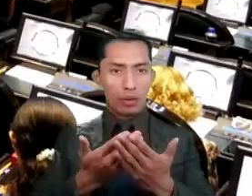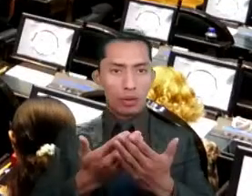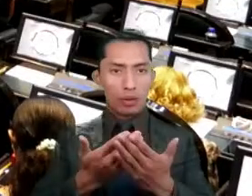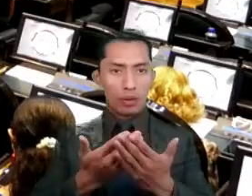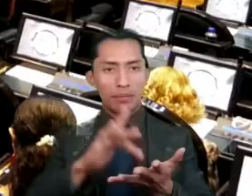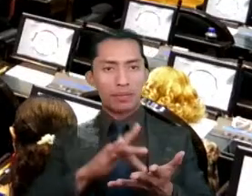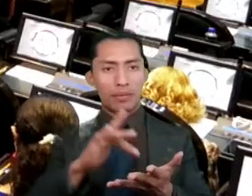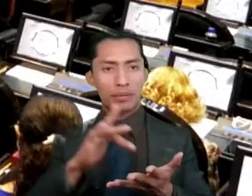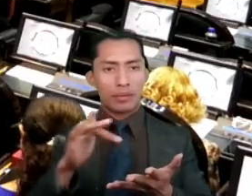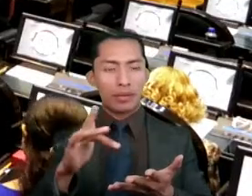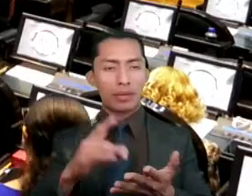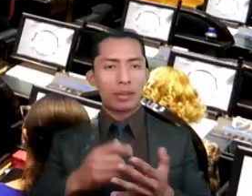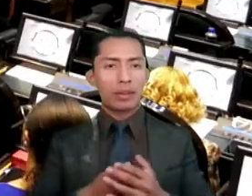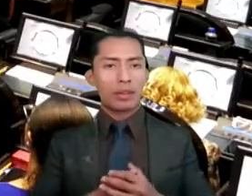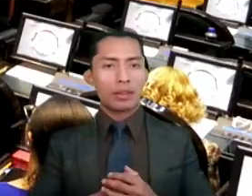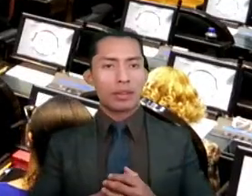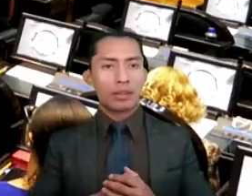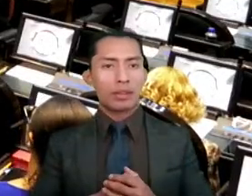favor.